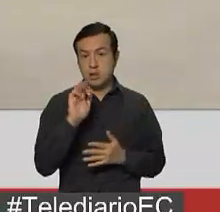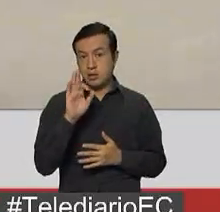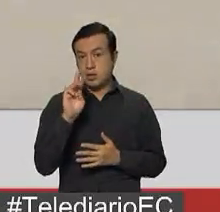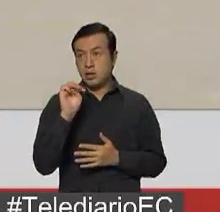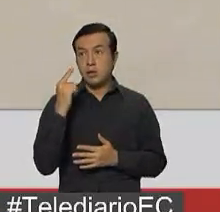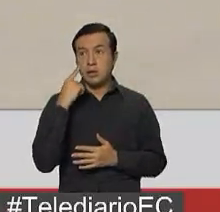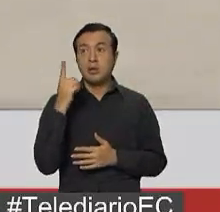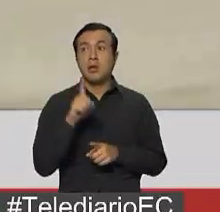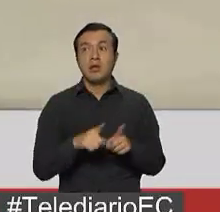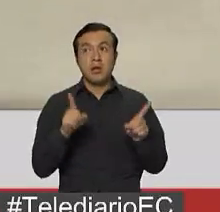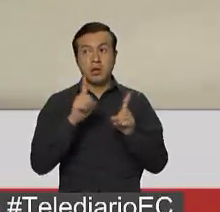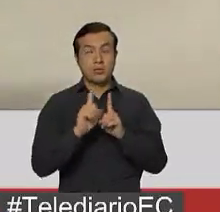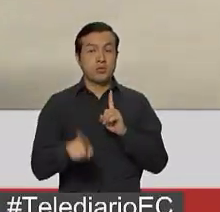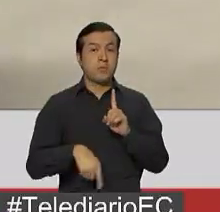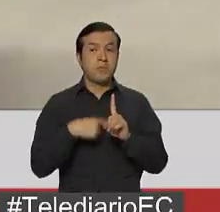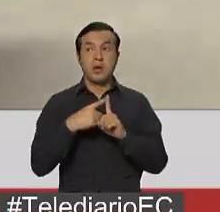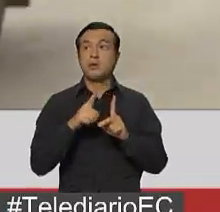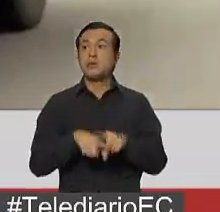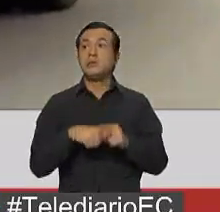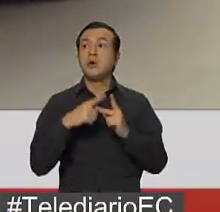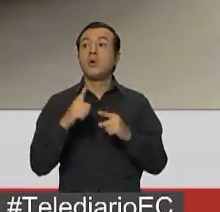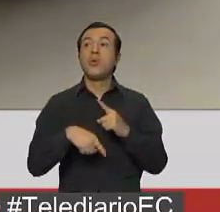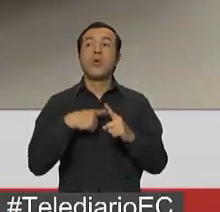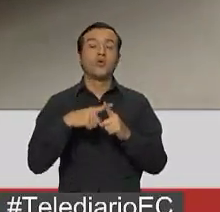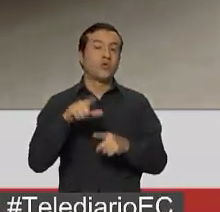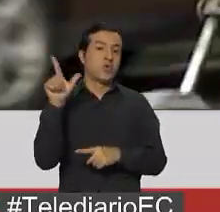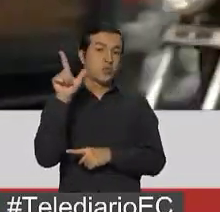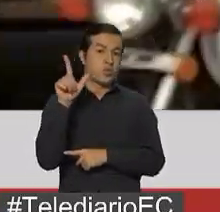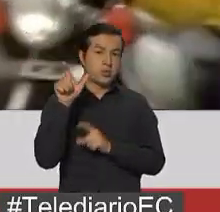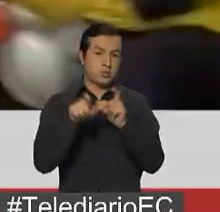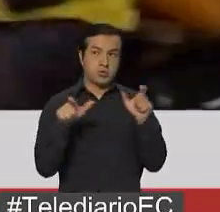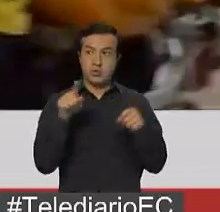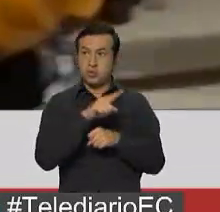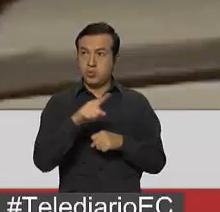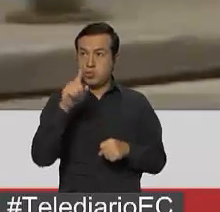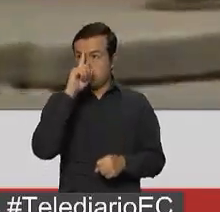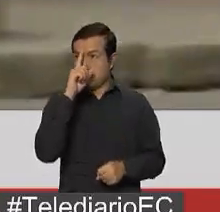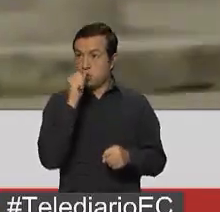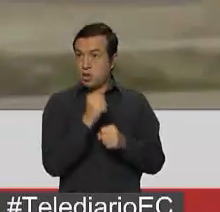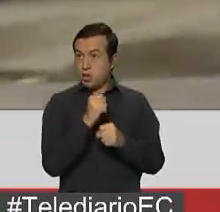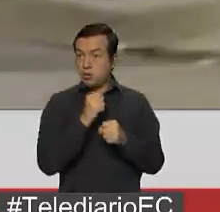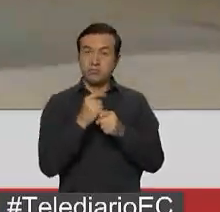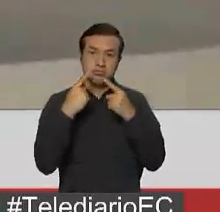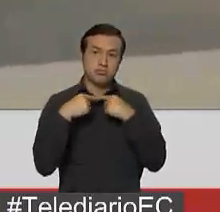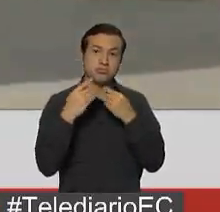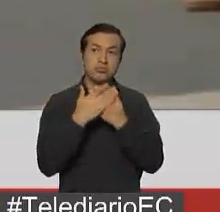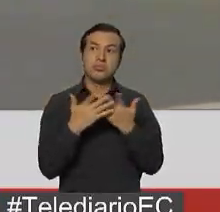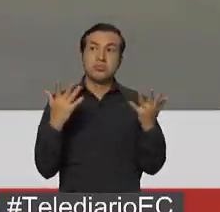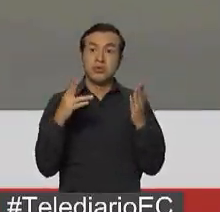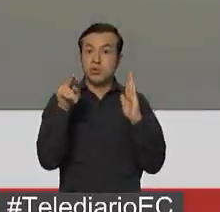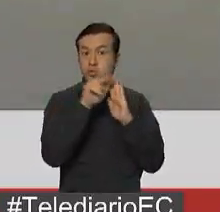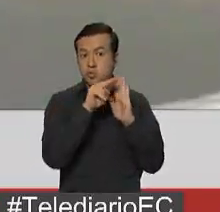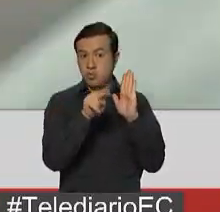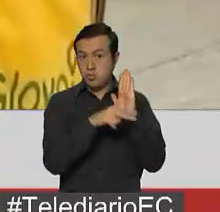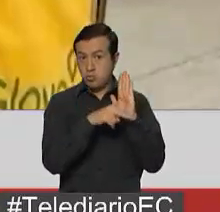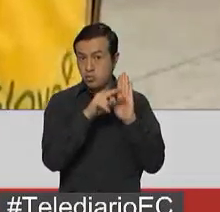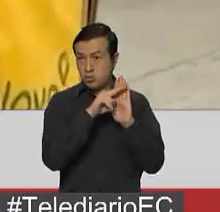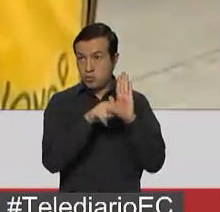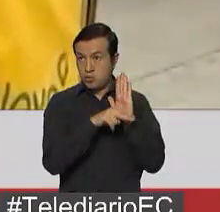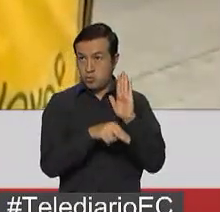esa cifra aumentará a partir de este lunes quienes laboran en esto piden que se difundan bien las reglas antes de multar